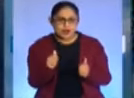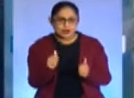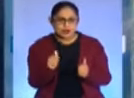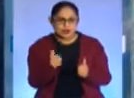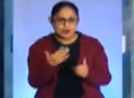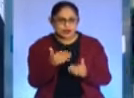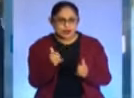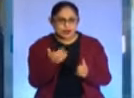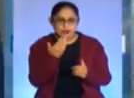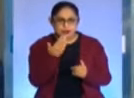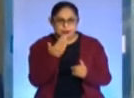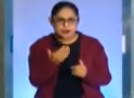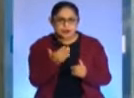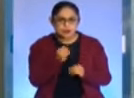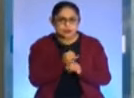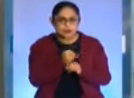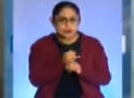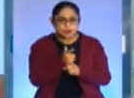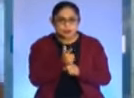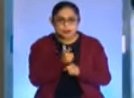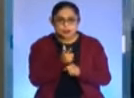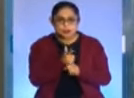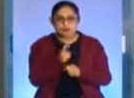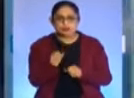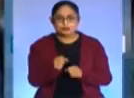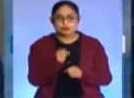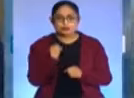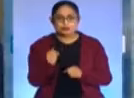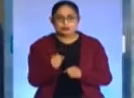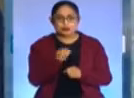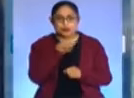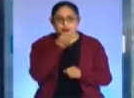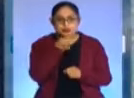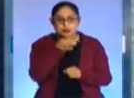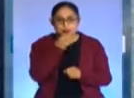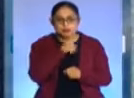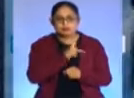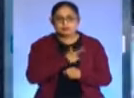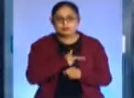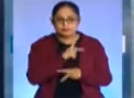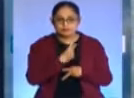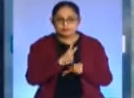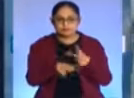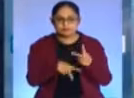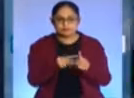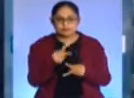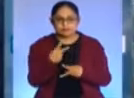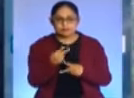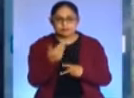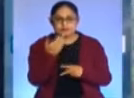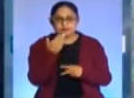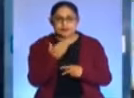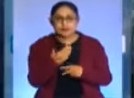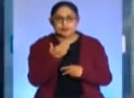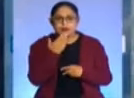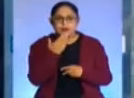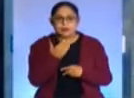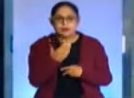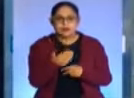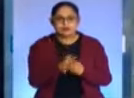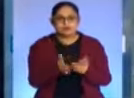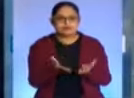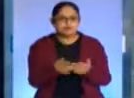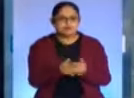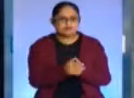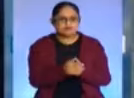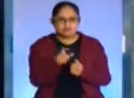las redes sociales y ahí fue cuando anunciaron y ya pues nos venimos para acá. Pero muy bien porque exactamente casi que fueron,